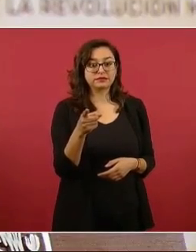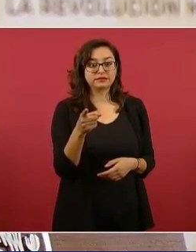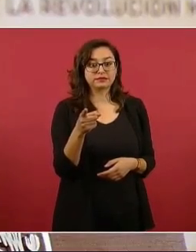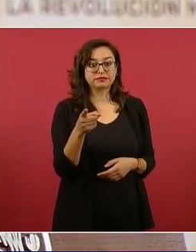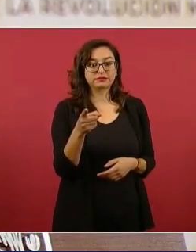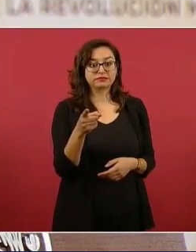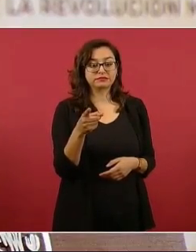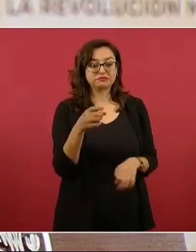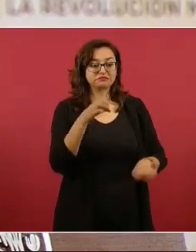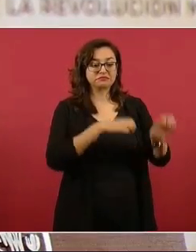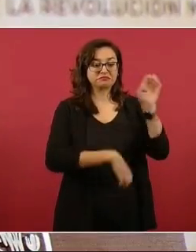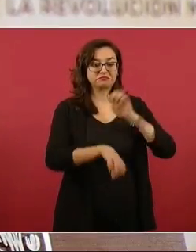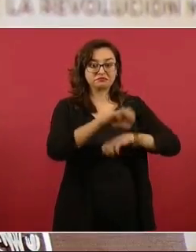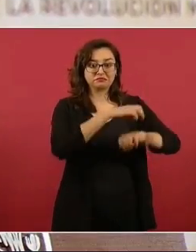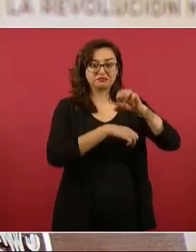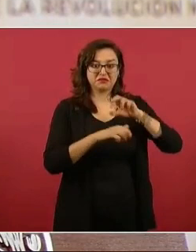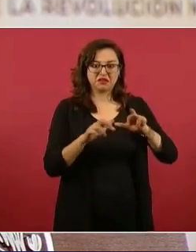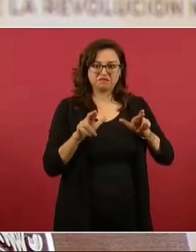más grandes,